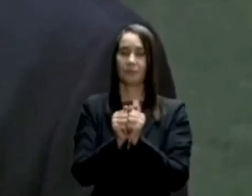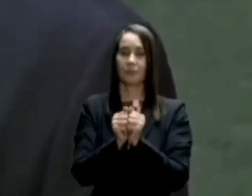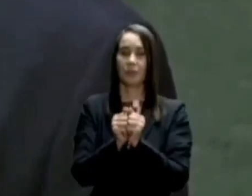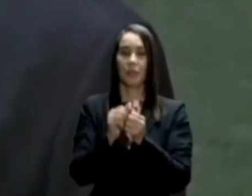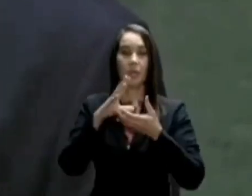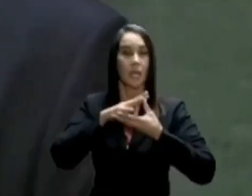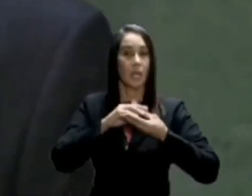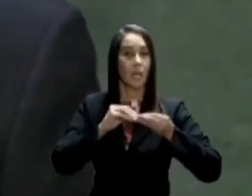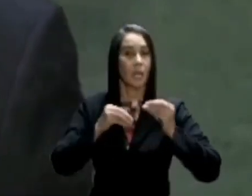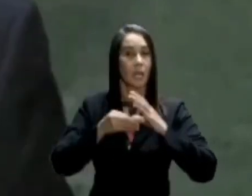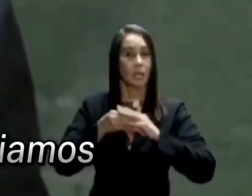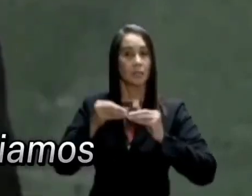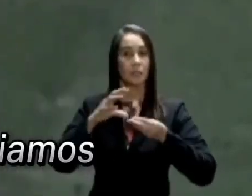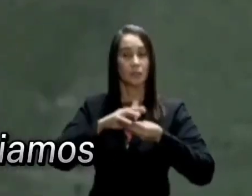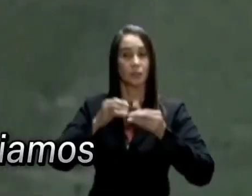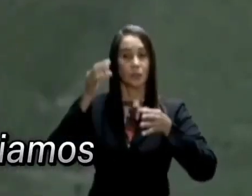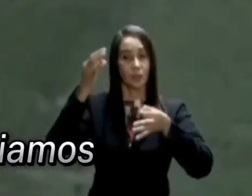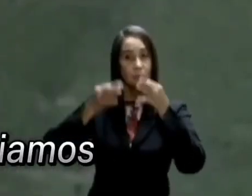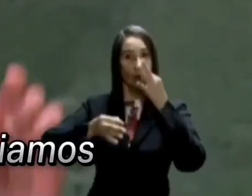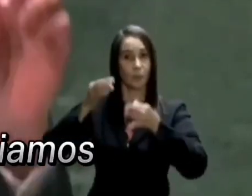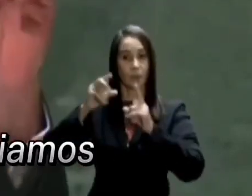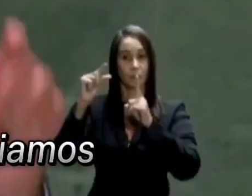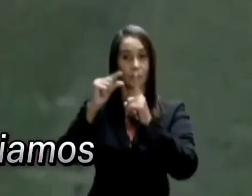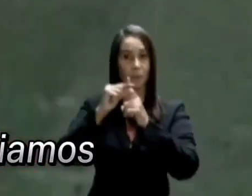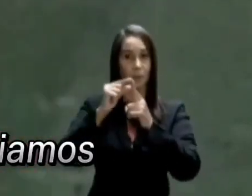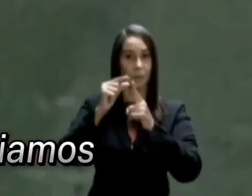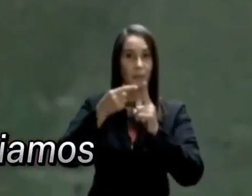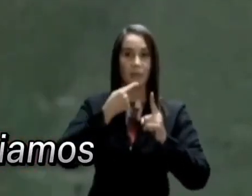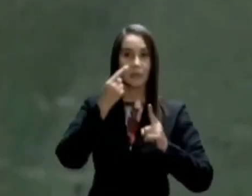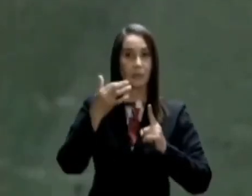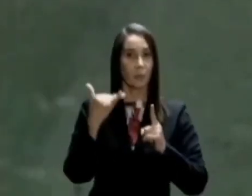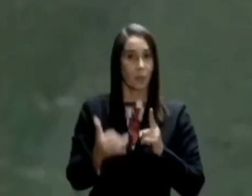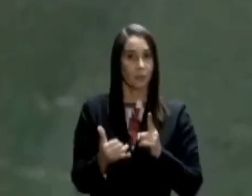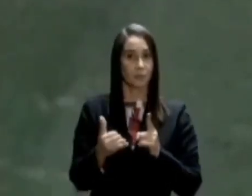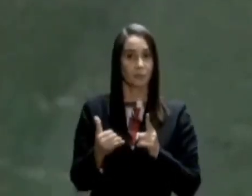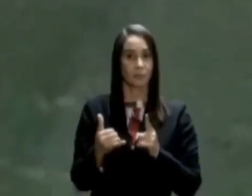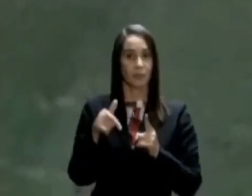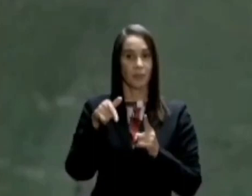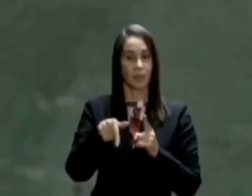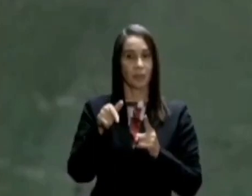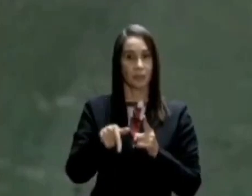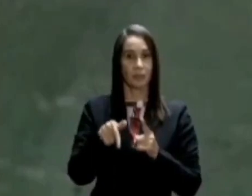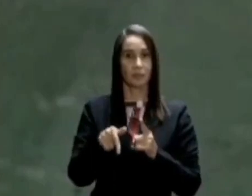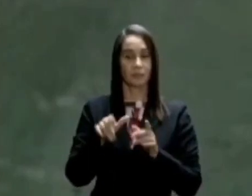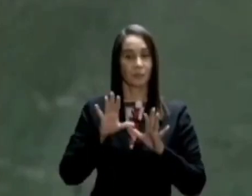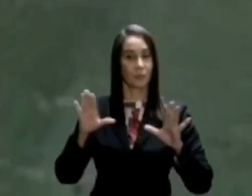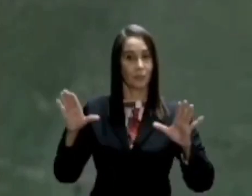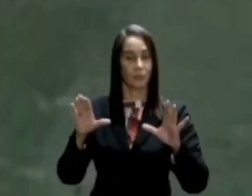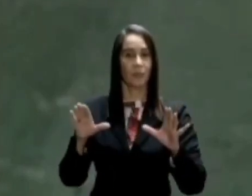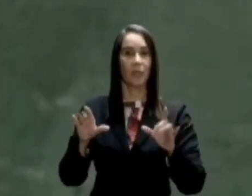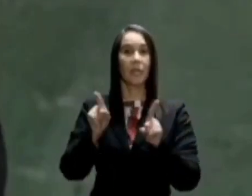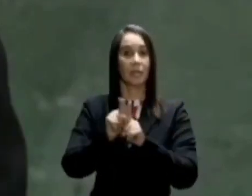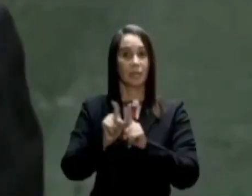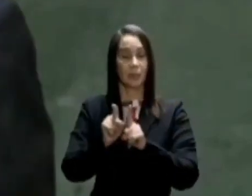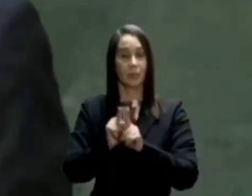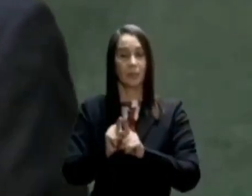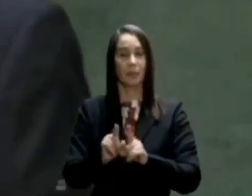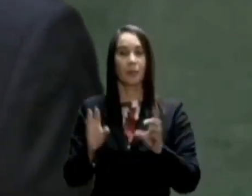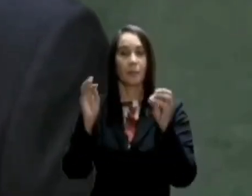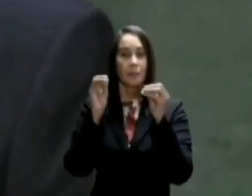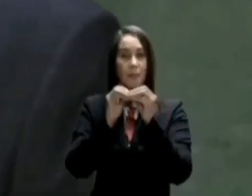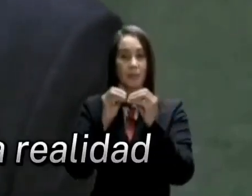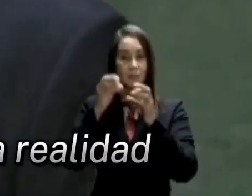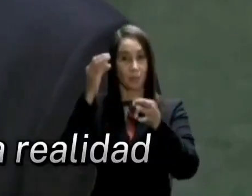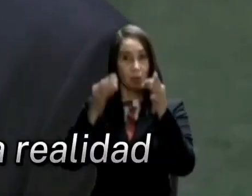historia nos juzgará no solo por las palabras que pronunciamos en estos sagrados salones sino más